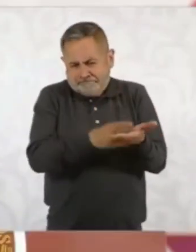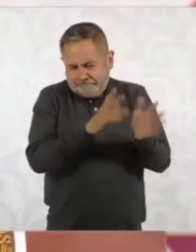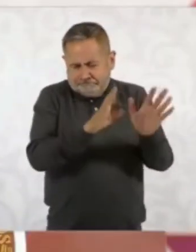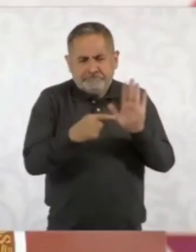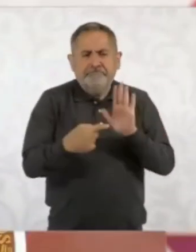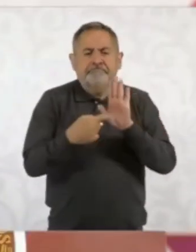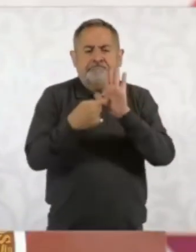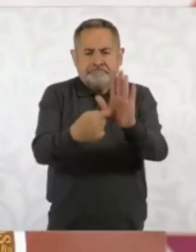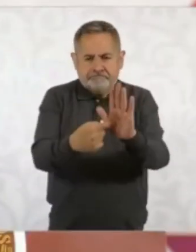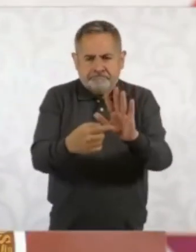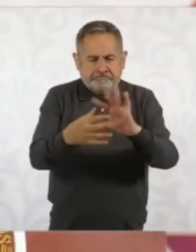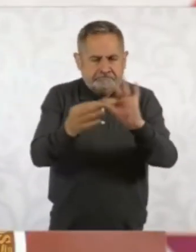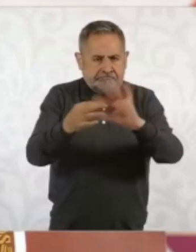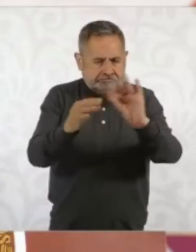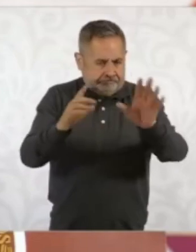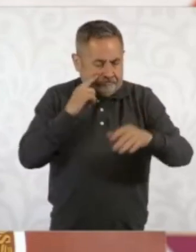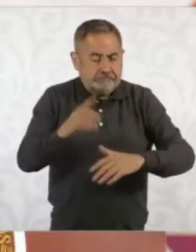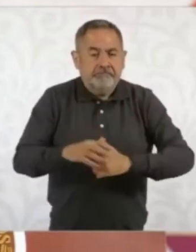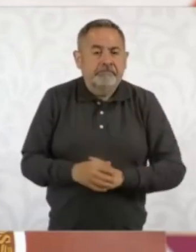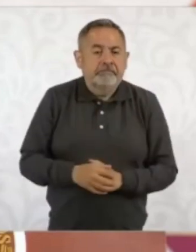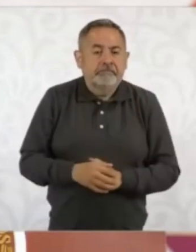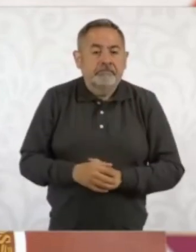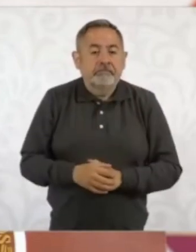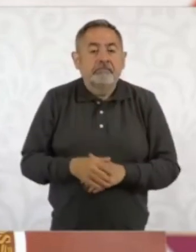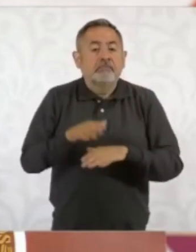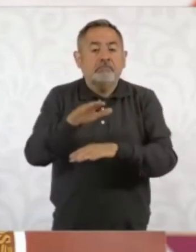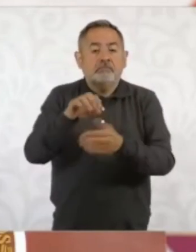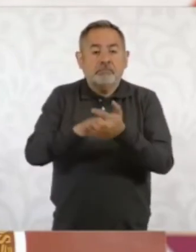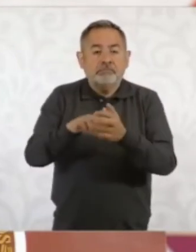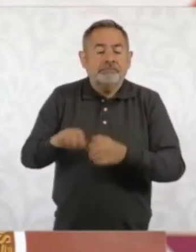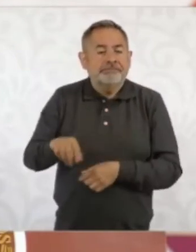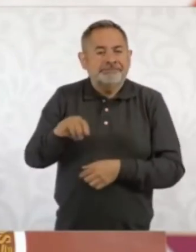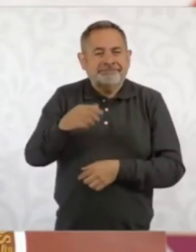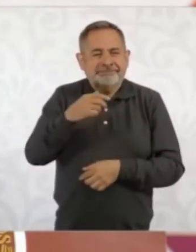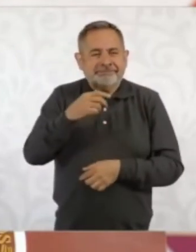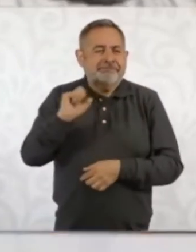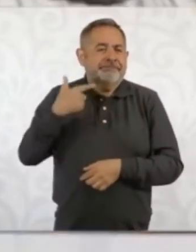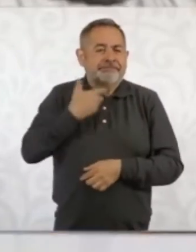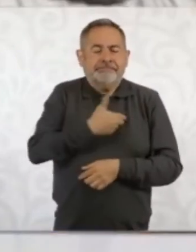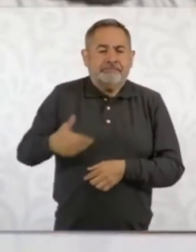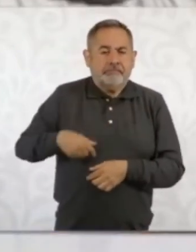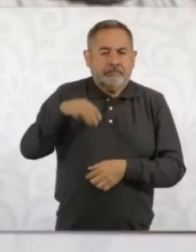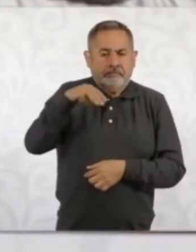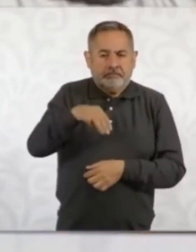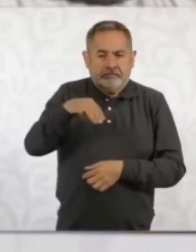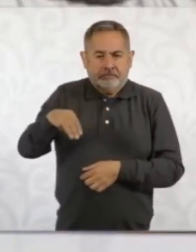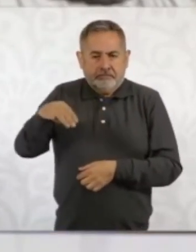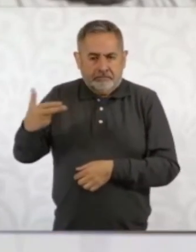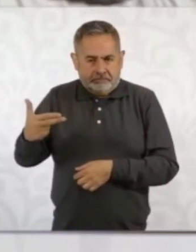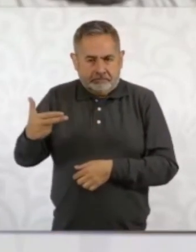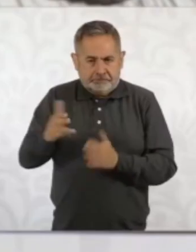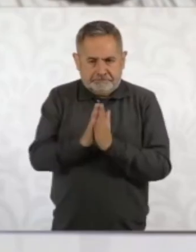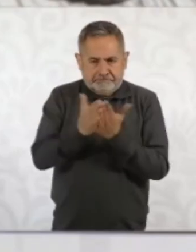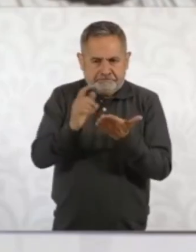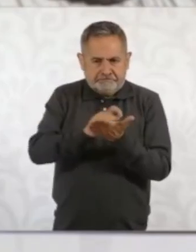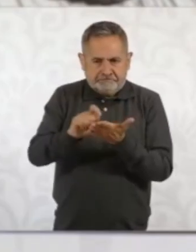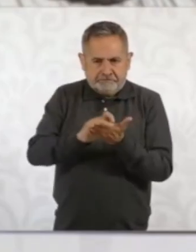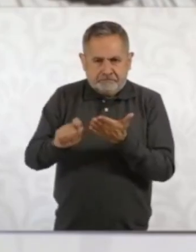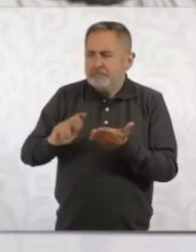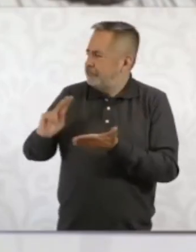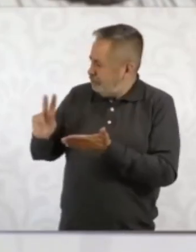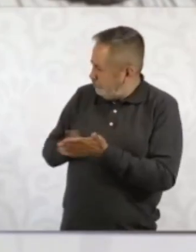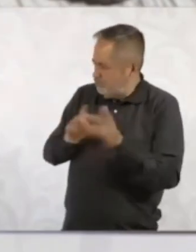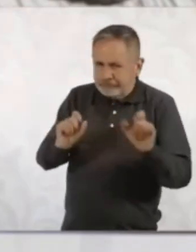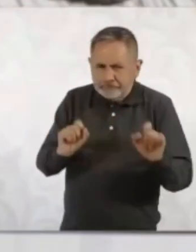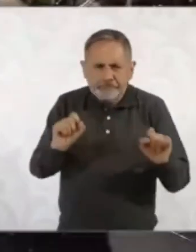ocasiones, en otros sexenios, el caso de Miguel de la Madrid, de sus memorias. A ver, ponlo otra